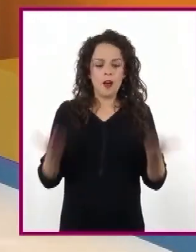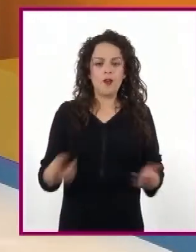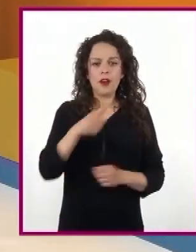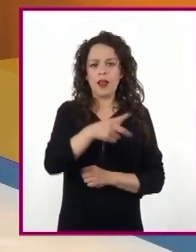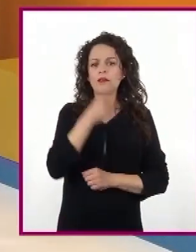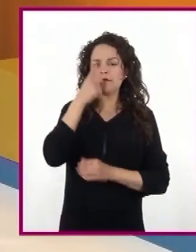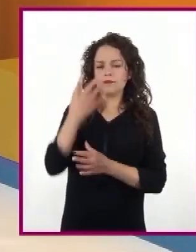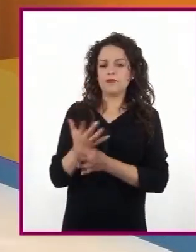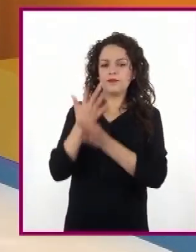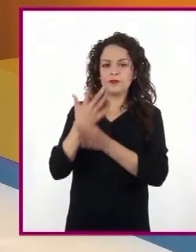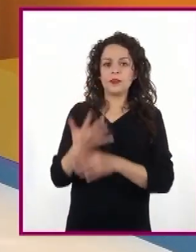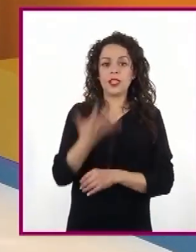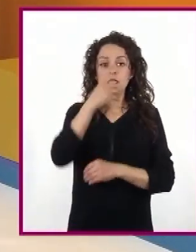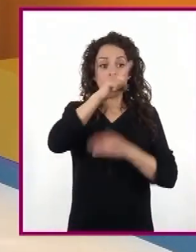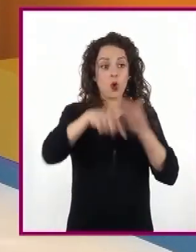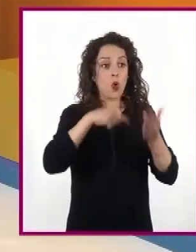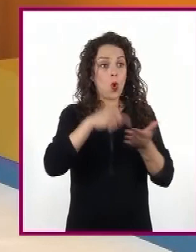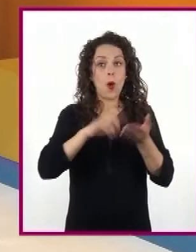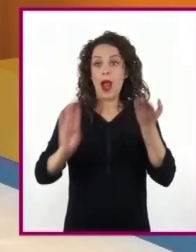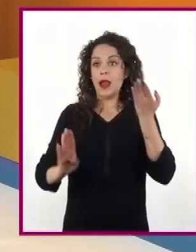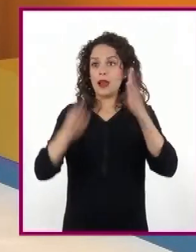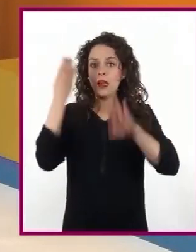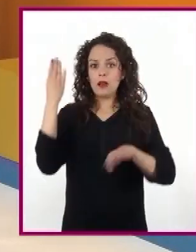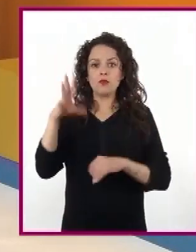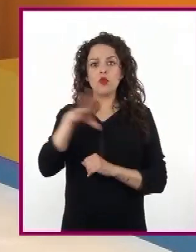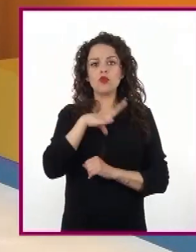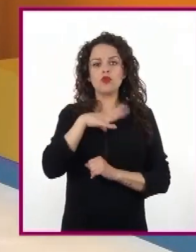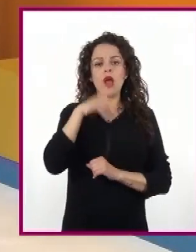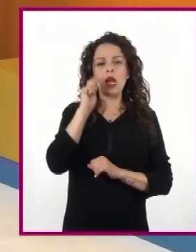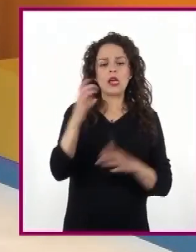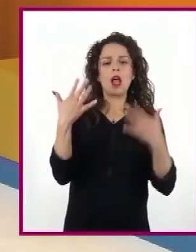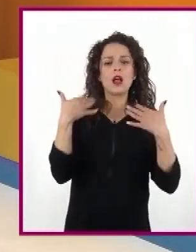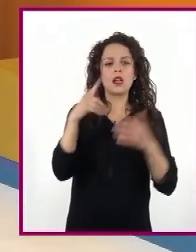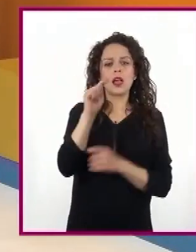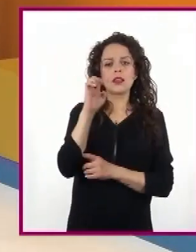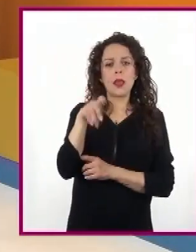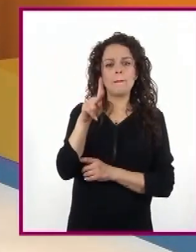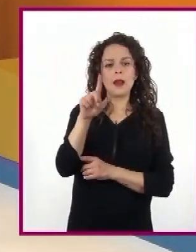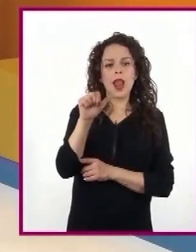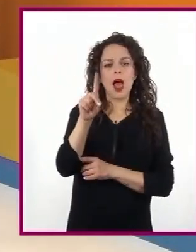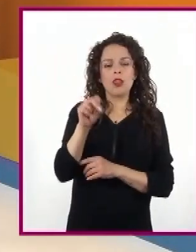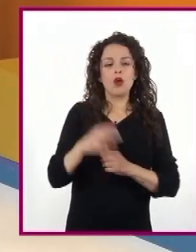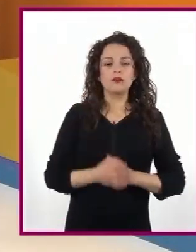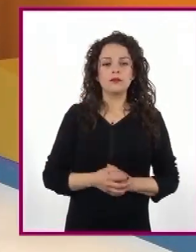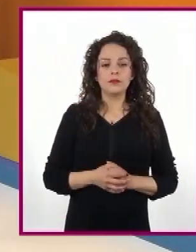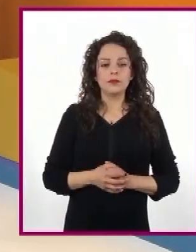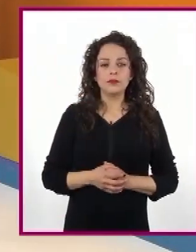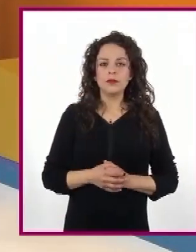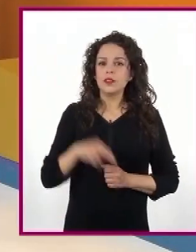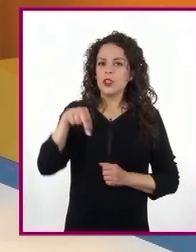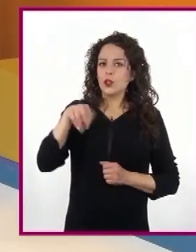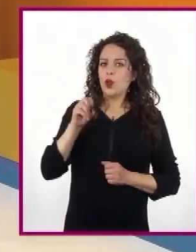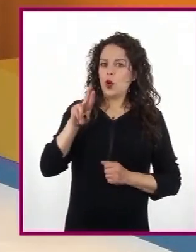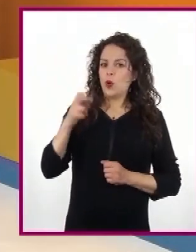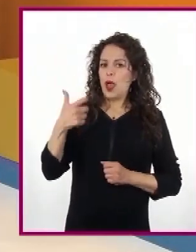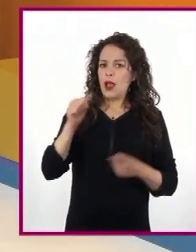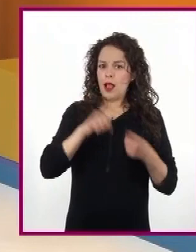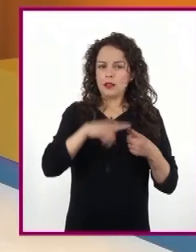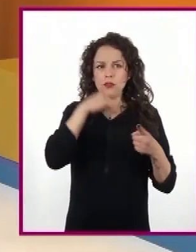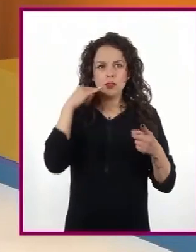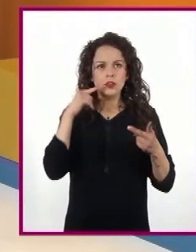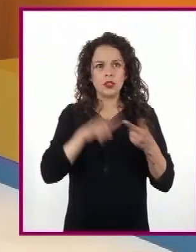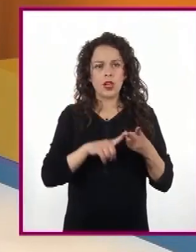menciona 5 lugares del mundo que presenten climas templados. Noruega,